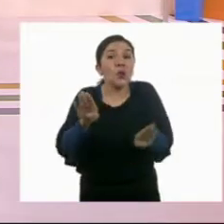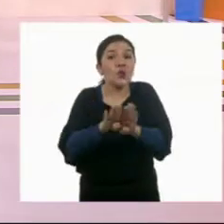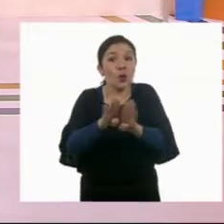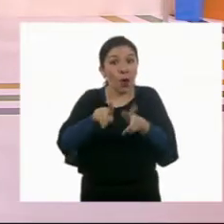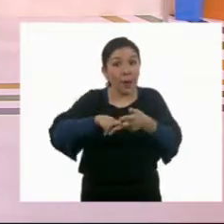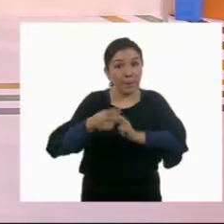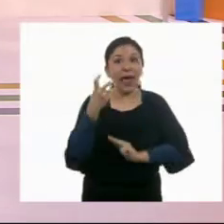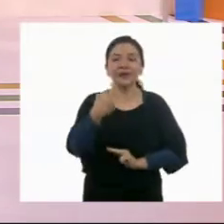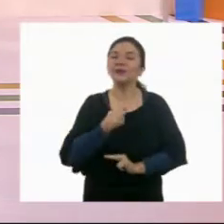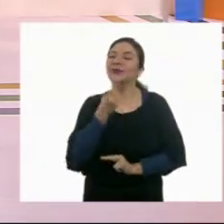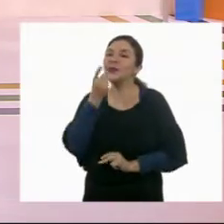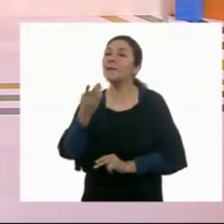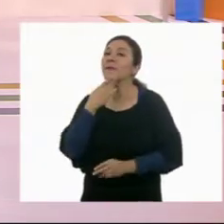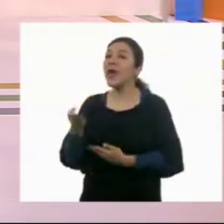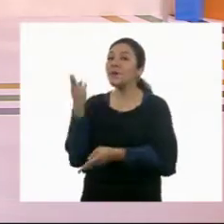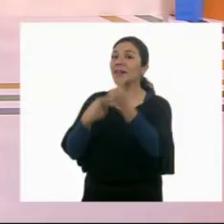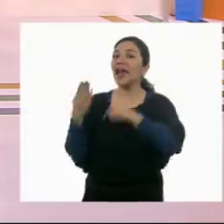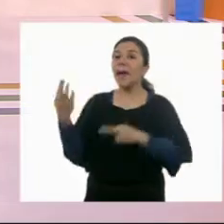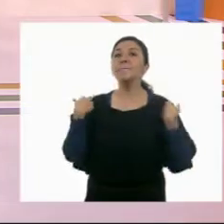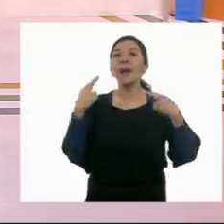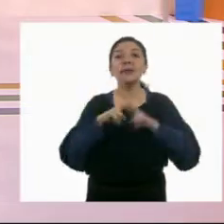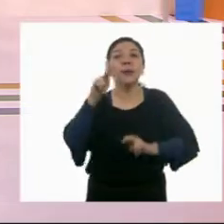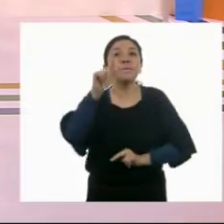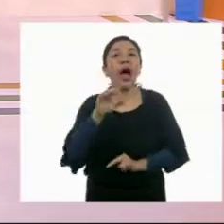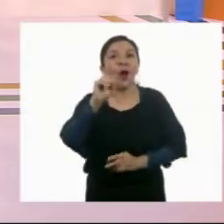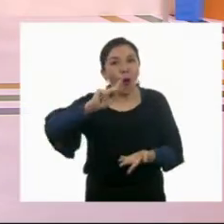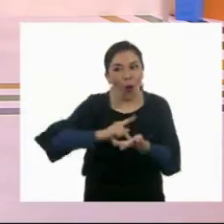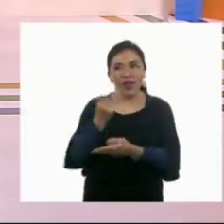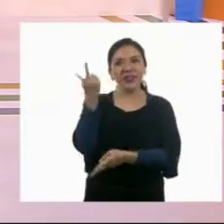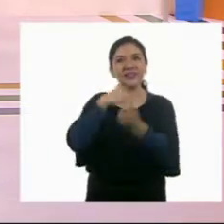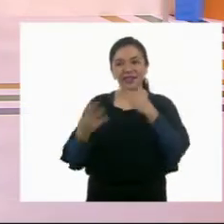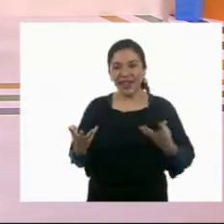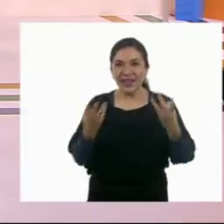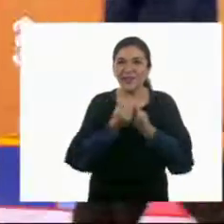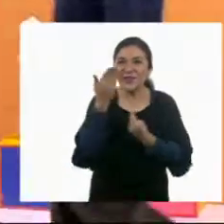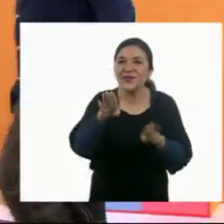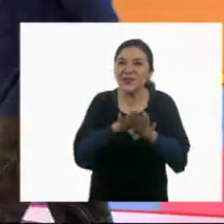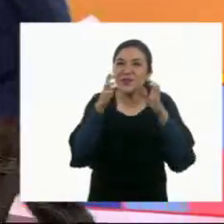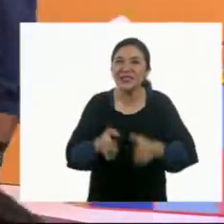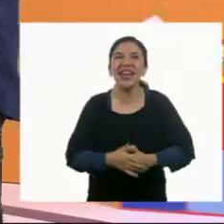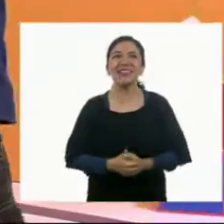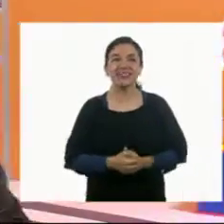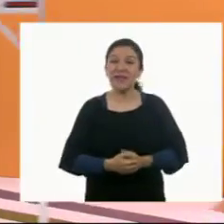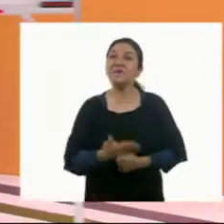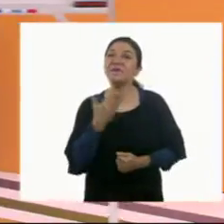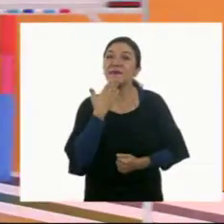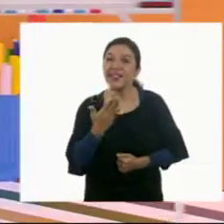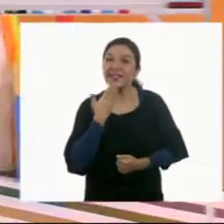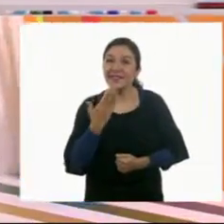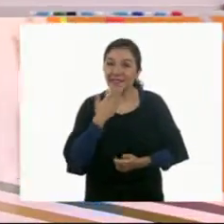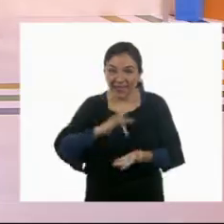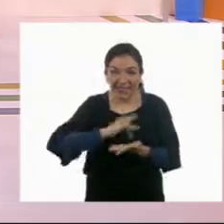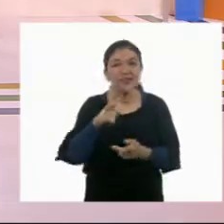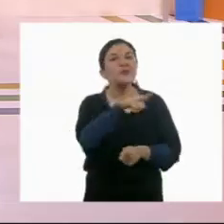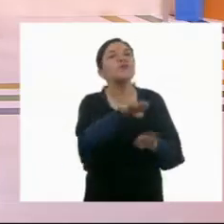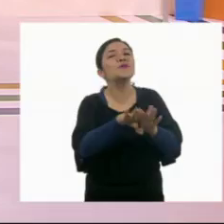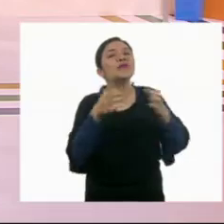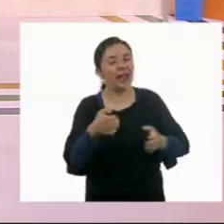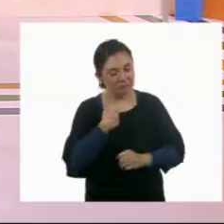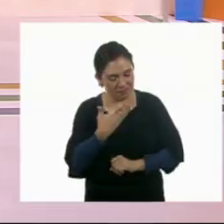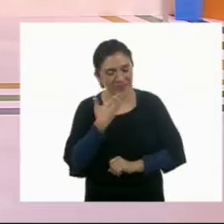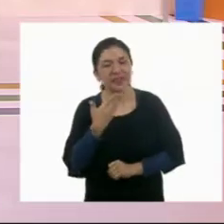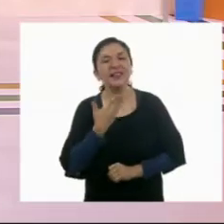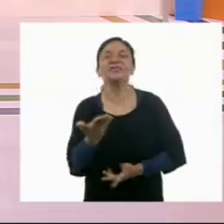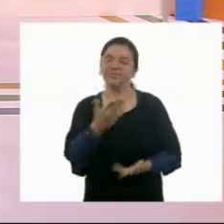hacer esto, quiero darle la bienvenida al maestro Paco, que está nuevamente con nosotros. ¿Cómo estás, Paco? Muy bien, mi querido Eric. ¿Cómo estás tú? Bien, bien, te